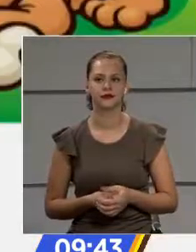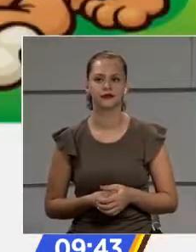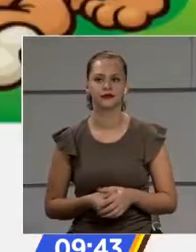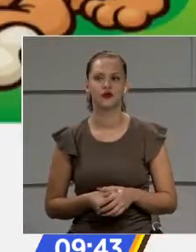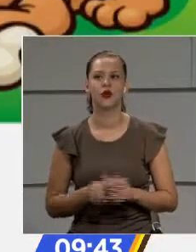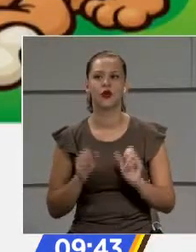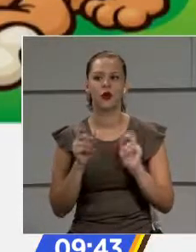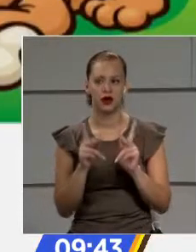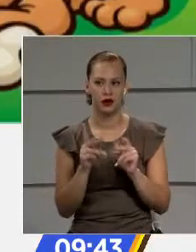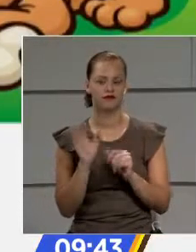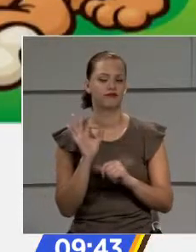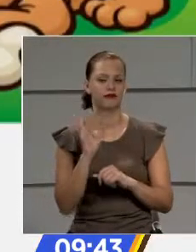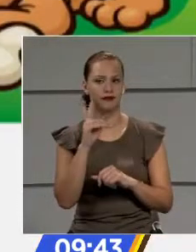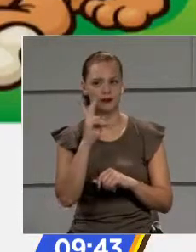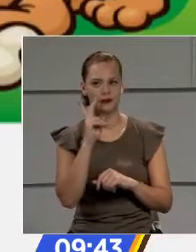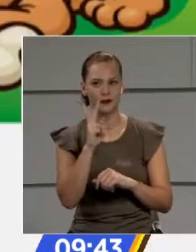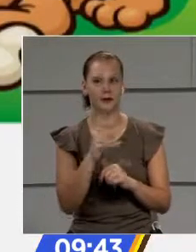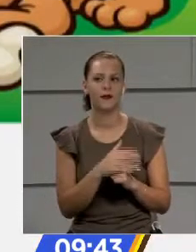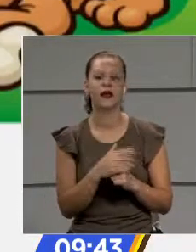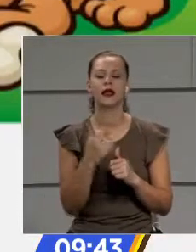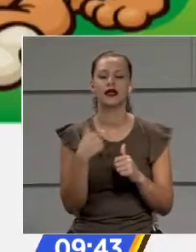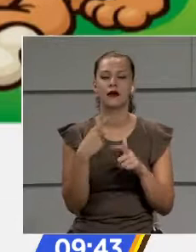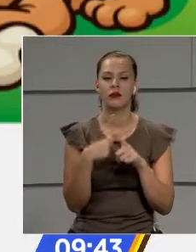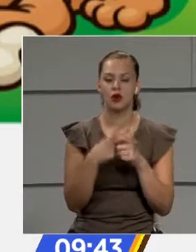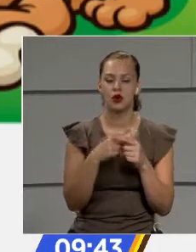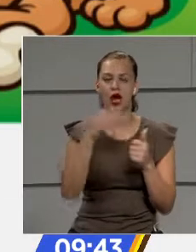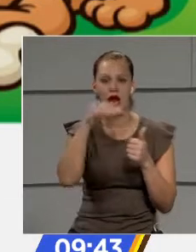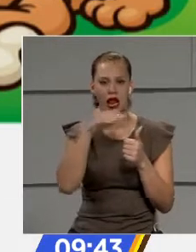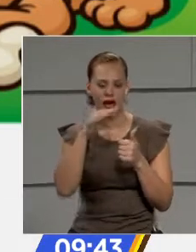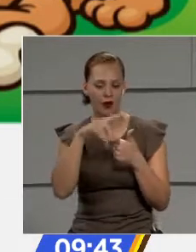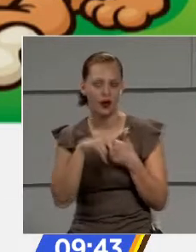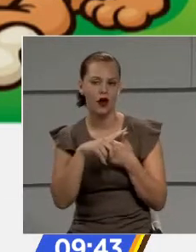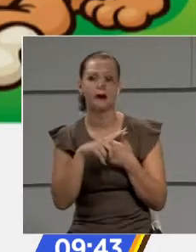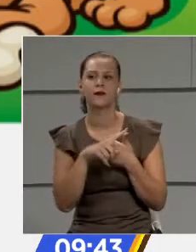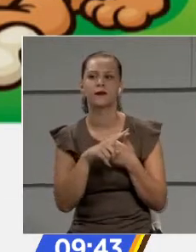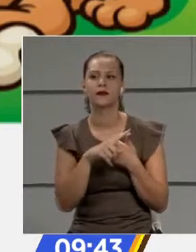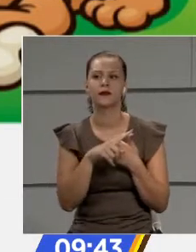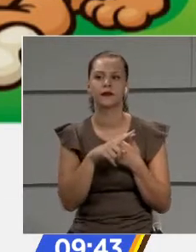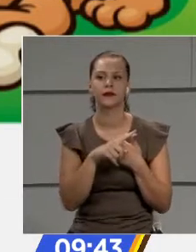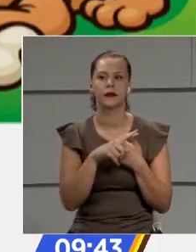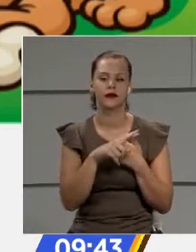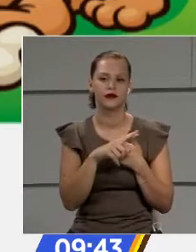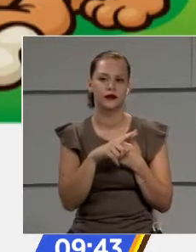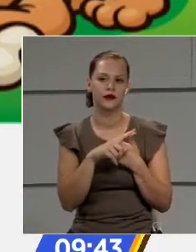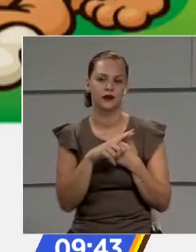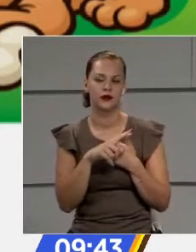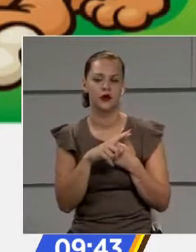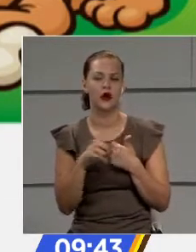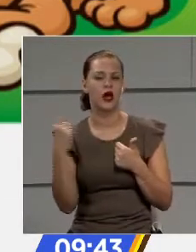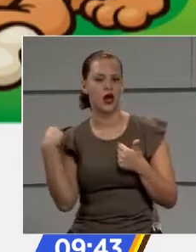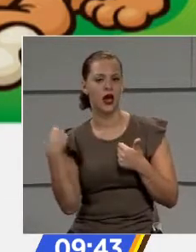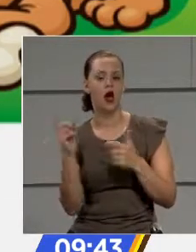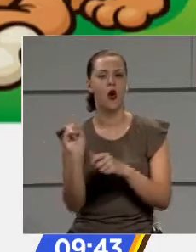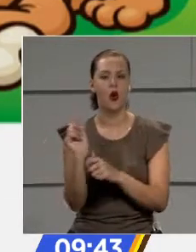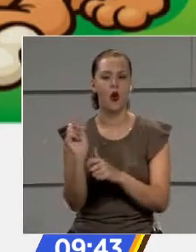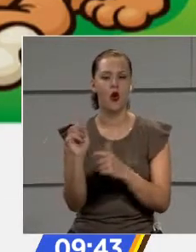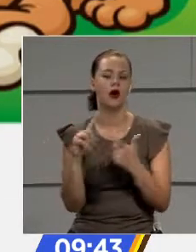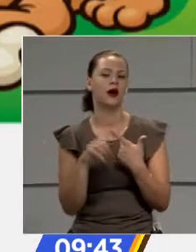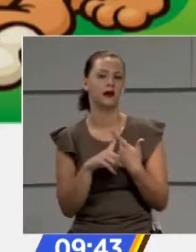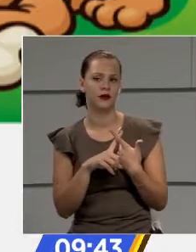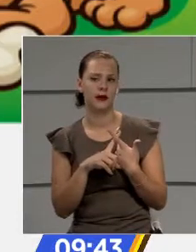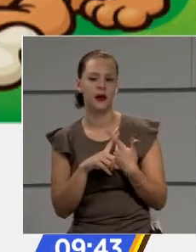Y vamos a ver. Tenemos entonces, vemos la lengua. La lengua, la colita.